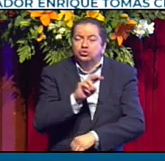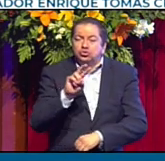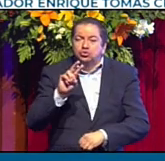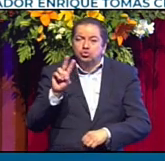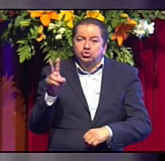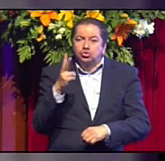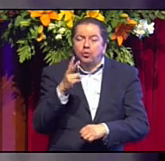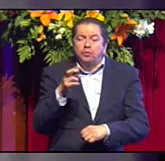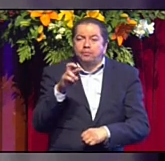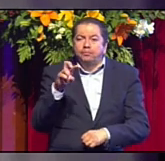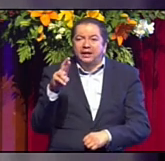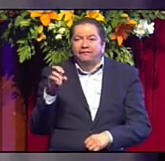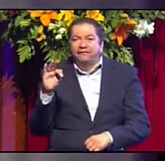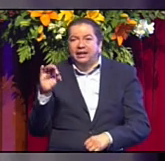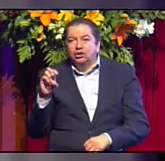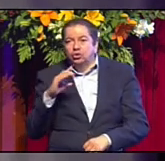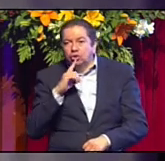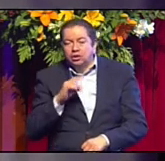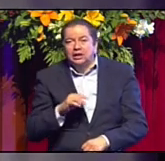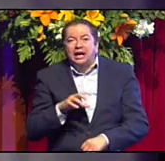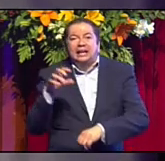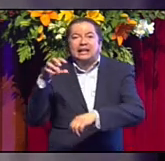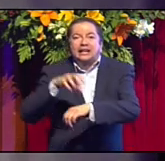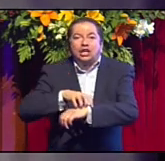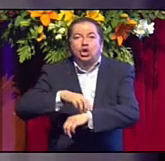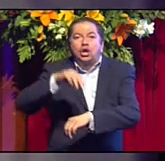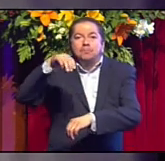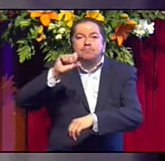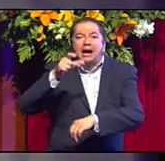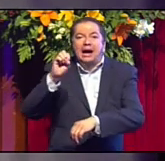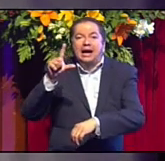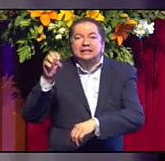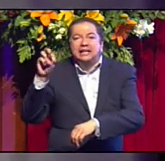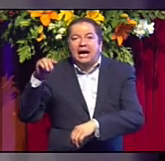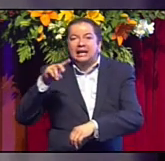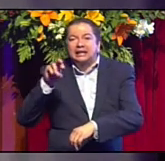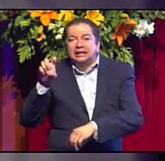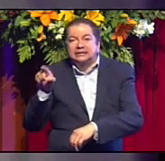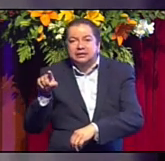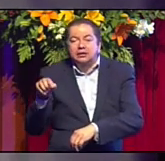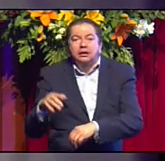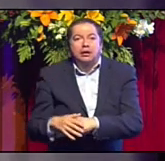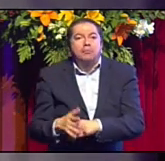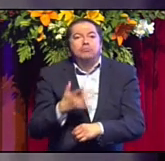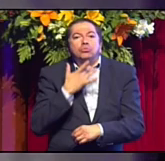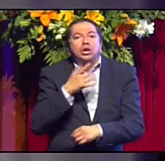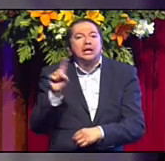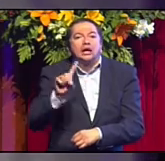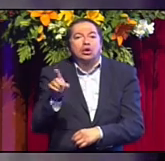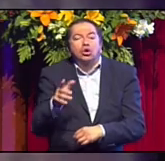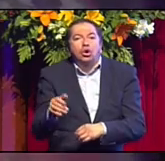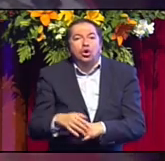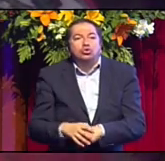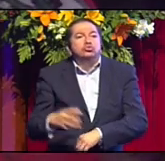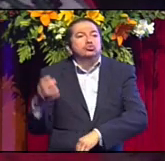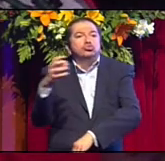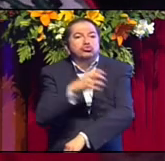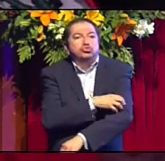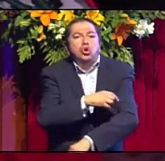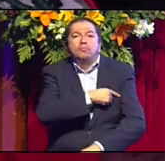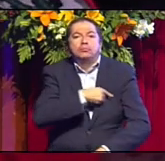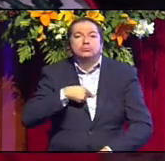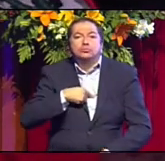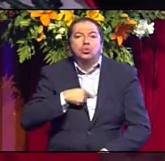subprefecto, la región de Magallanes. ¿Por qué no la posibilidad que exista una región que lleve el nombre de una